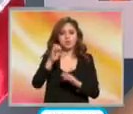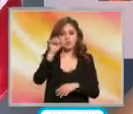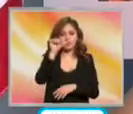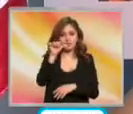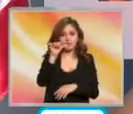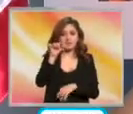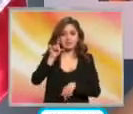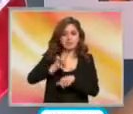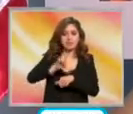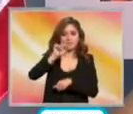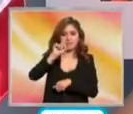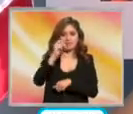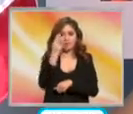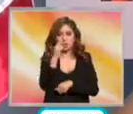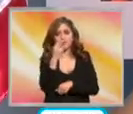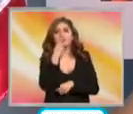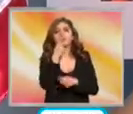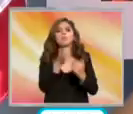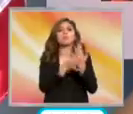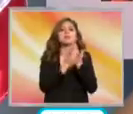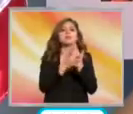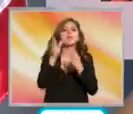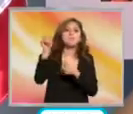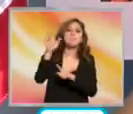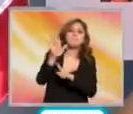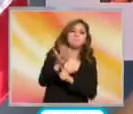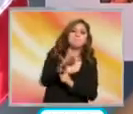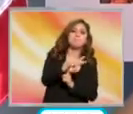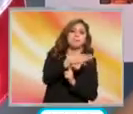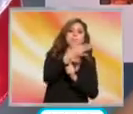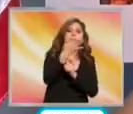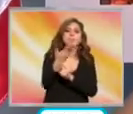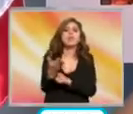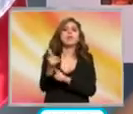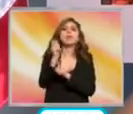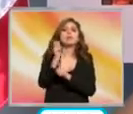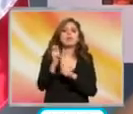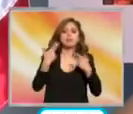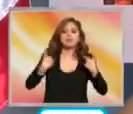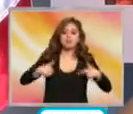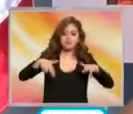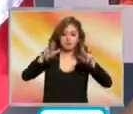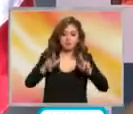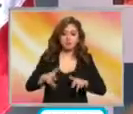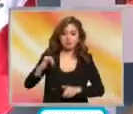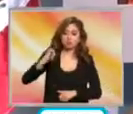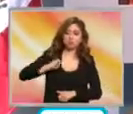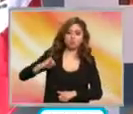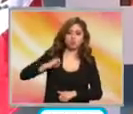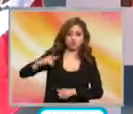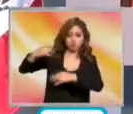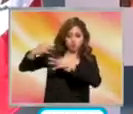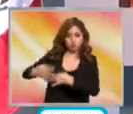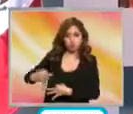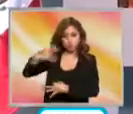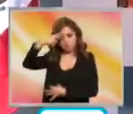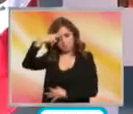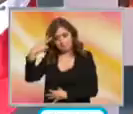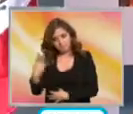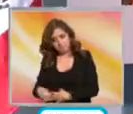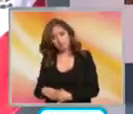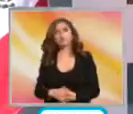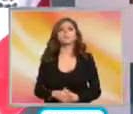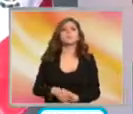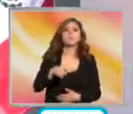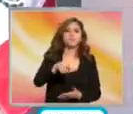un 20 de noviembre, promulga que la bandera mexicana debe ser el símbolo del origen prehispánico. El códice